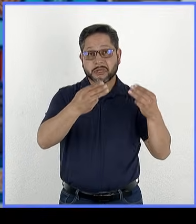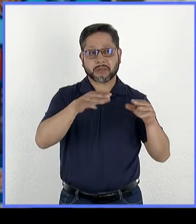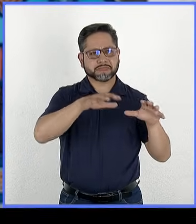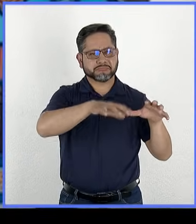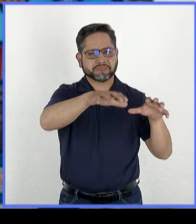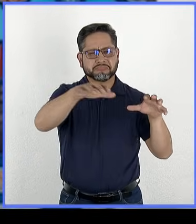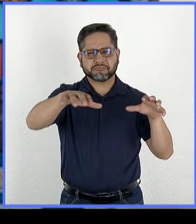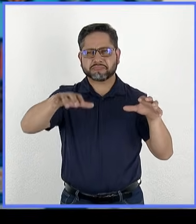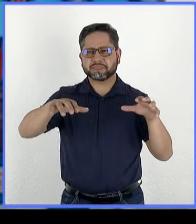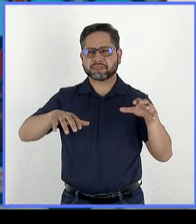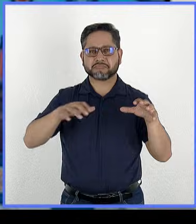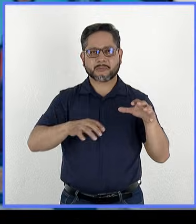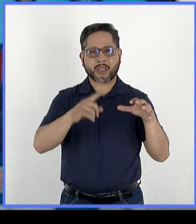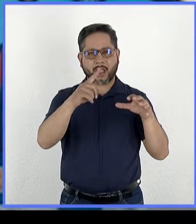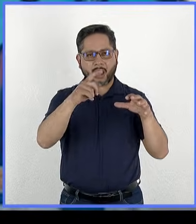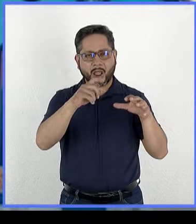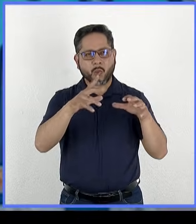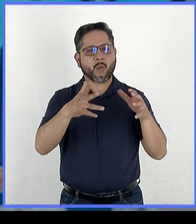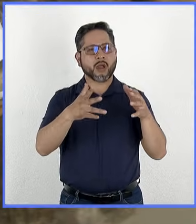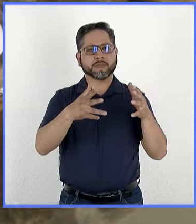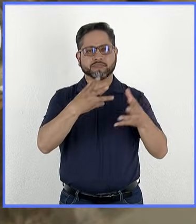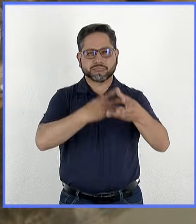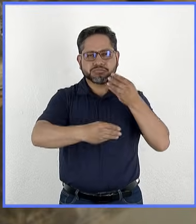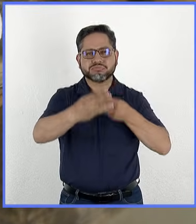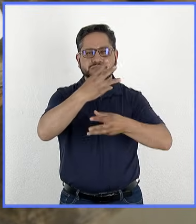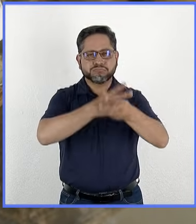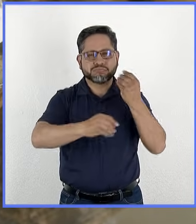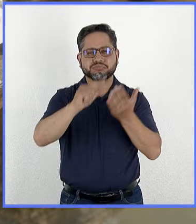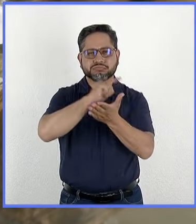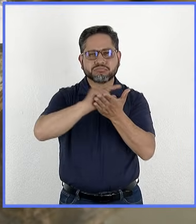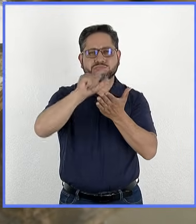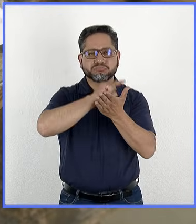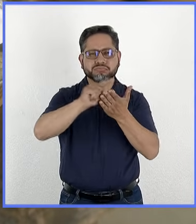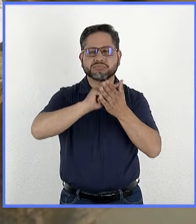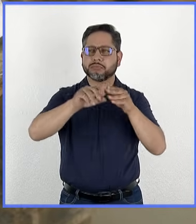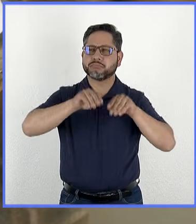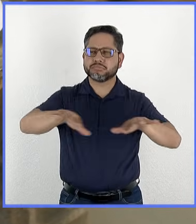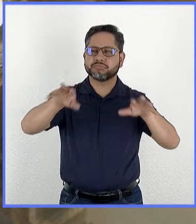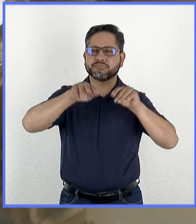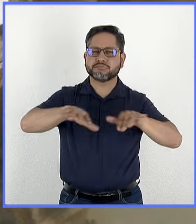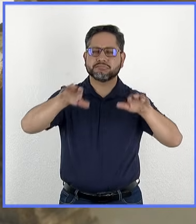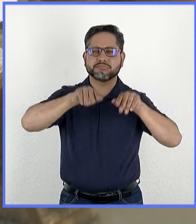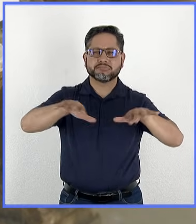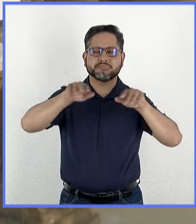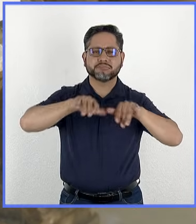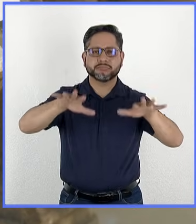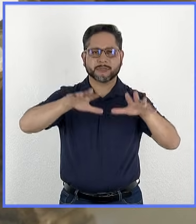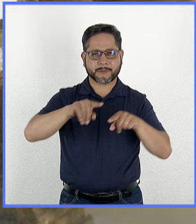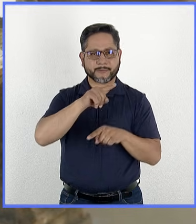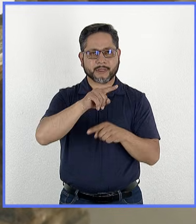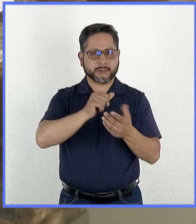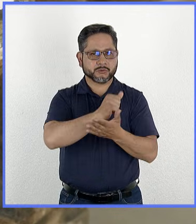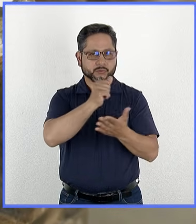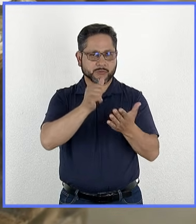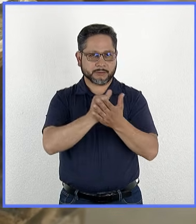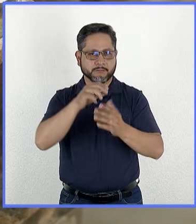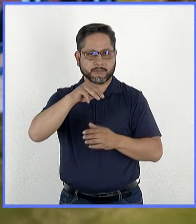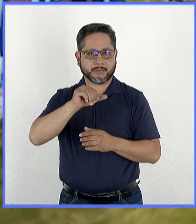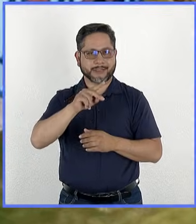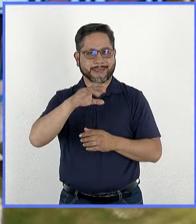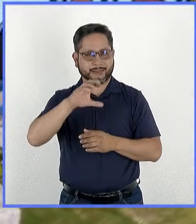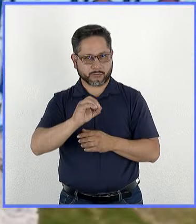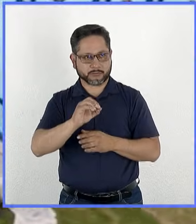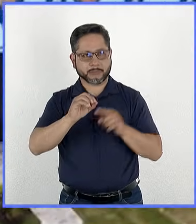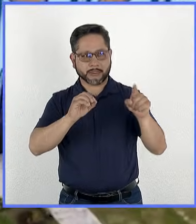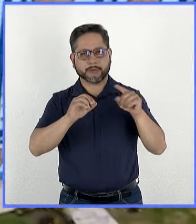se instaló la planta potabilizadora Hidros, para establecer de agua potable a Tampico, Ciudad Madero y a la industria petrolera.